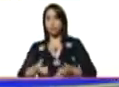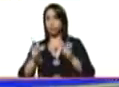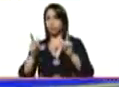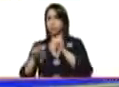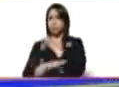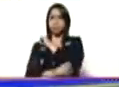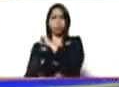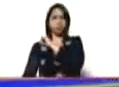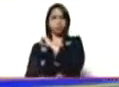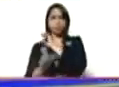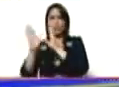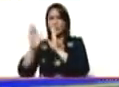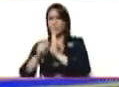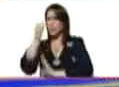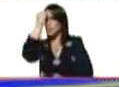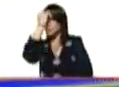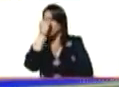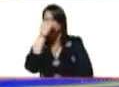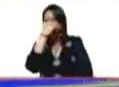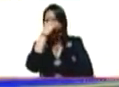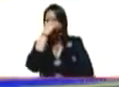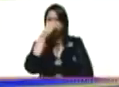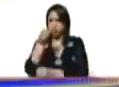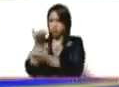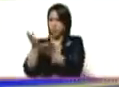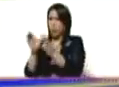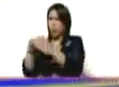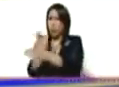Ladrones, bandidos, ellos.